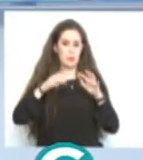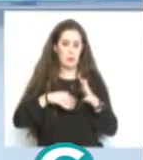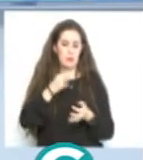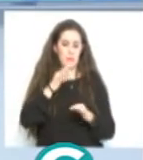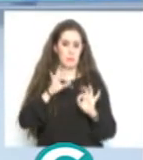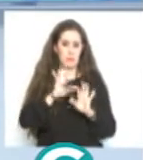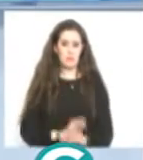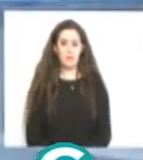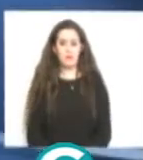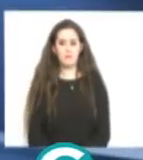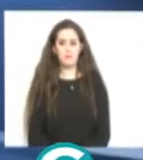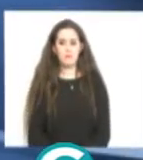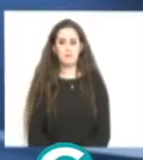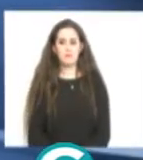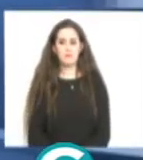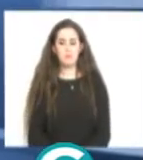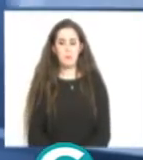puntuales.